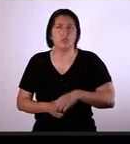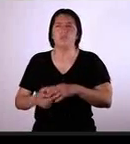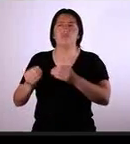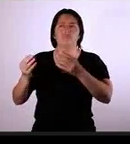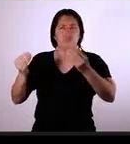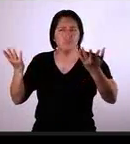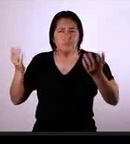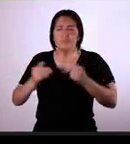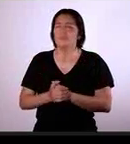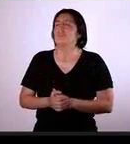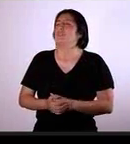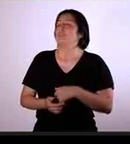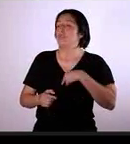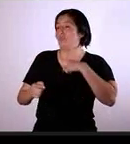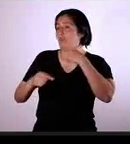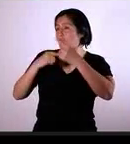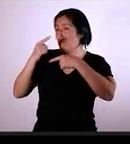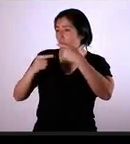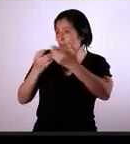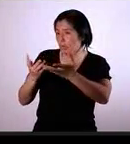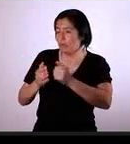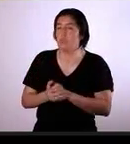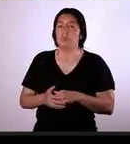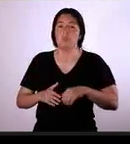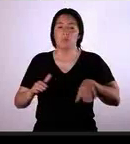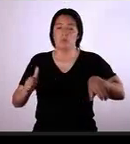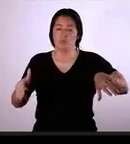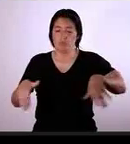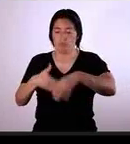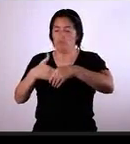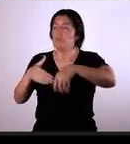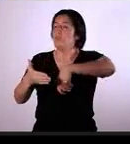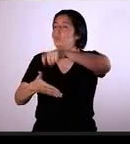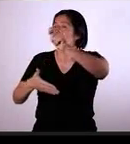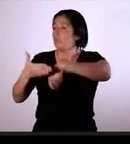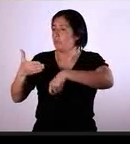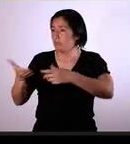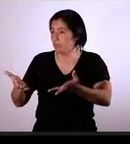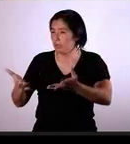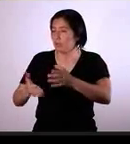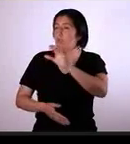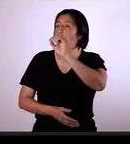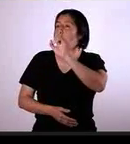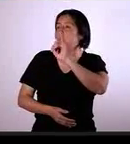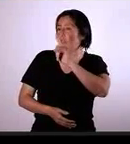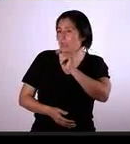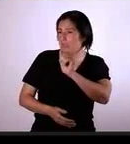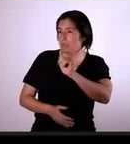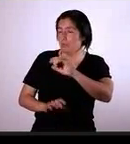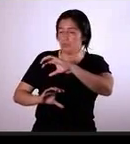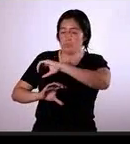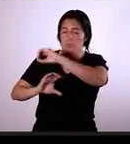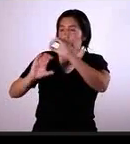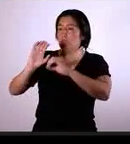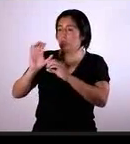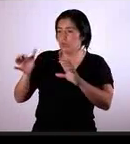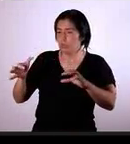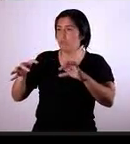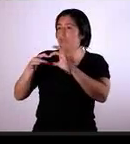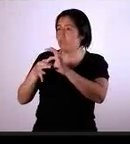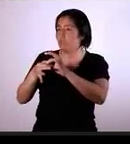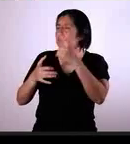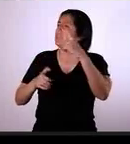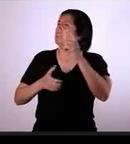amigos. Saben, les cuento, hemos hecho un convenio entre Locitel y CONADIS, ¿no? Para que